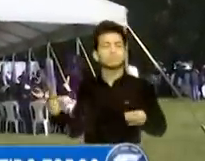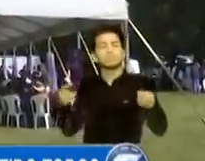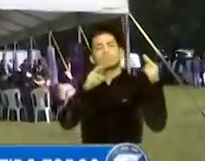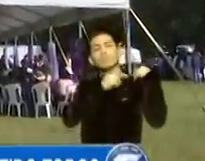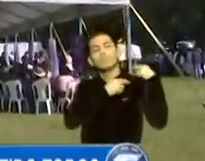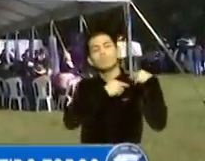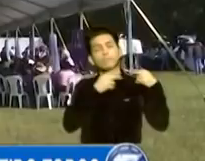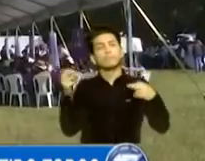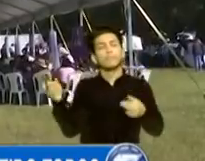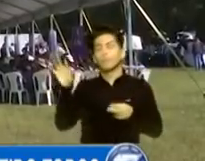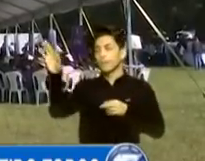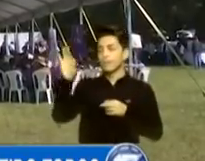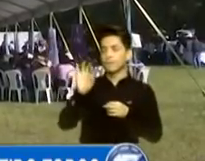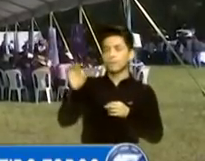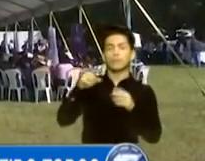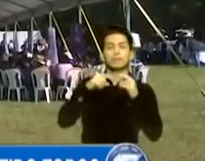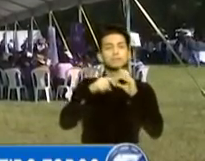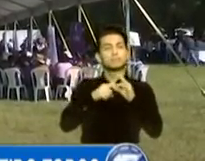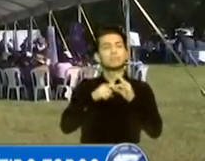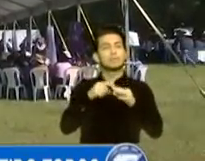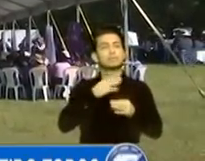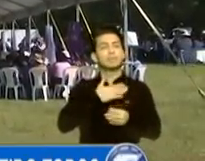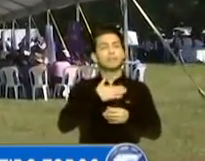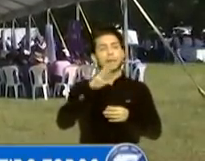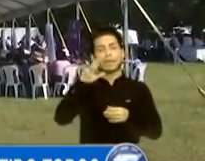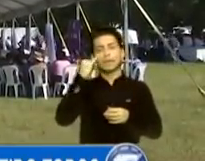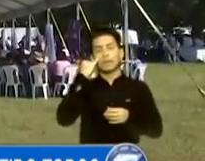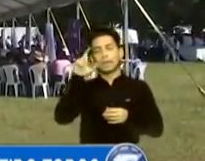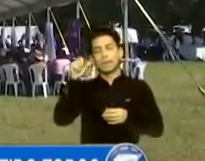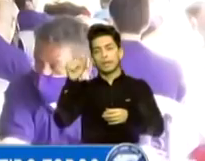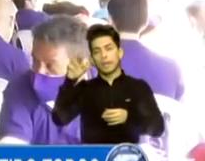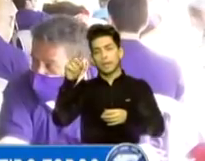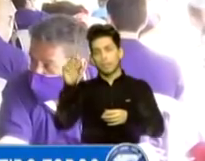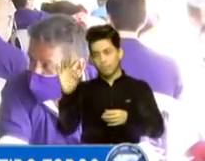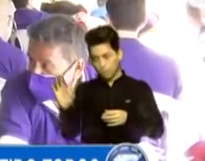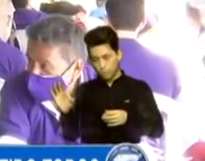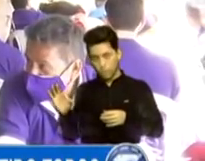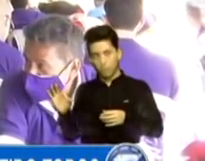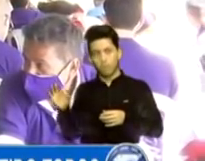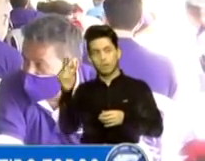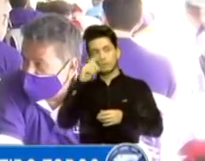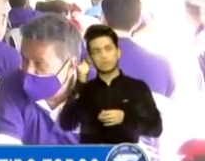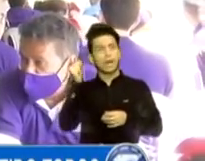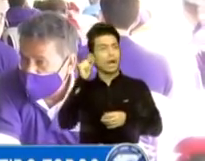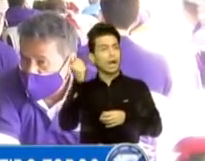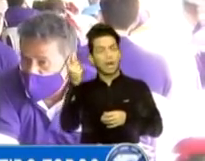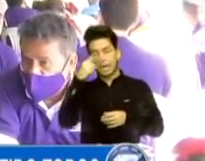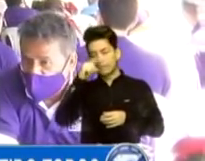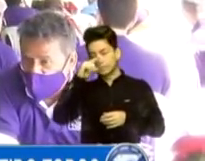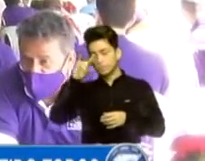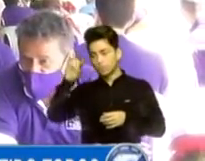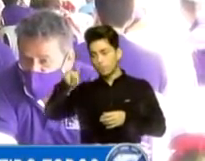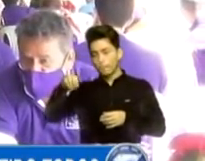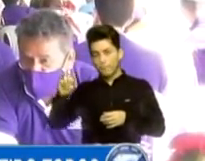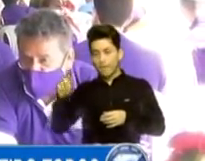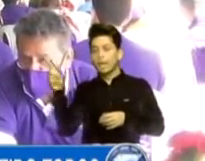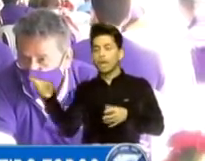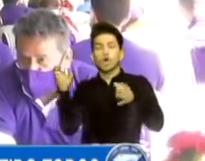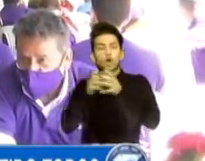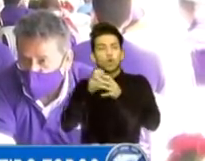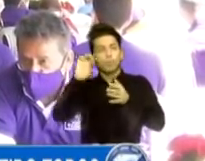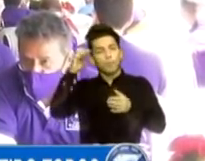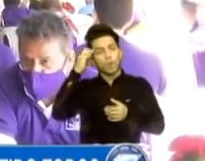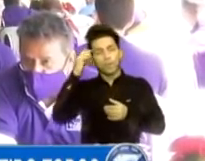invitado especial, Ricardo Sagastum. Gracias. Bueno, CEPRO, el partido político Todos, siempre, constantemente, no solo en